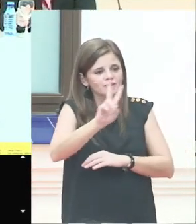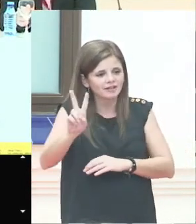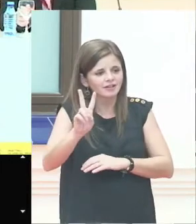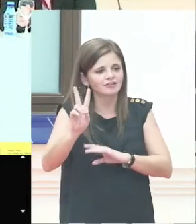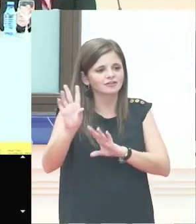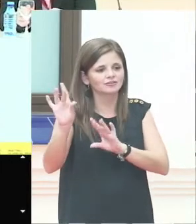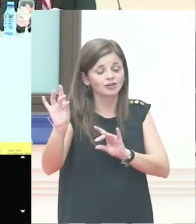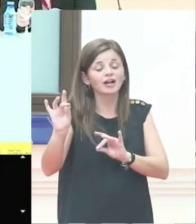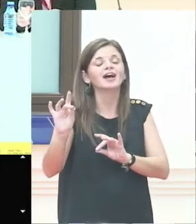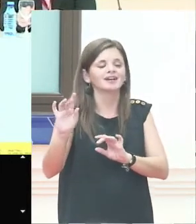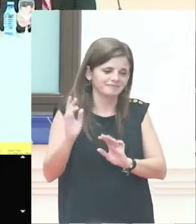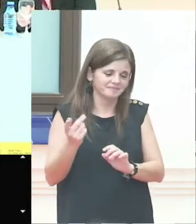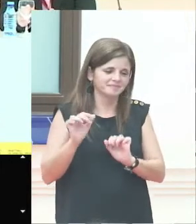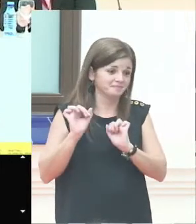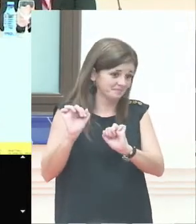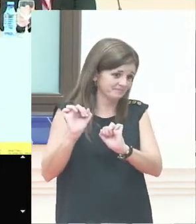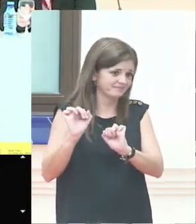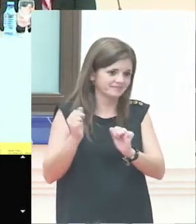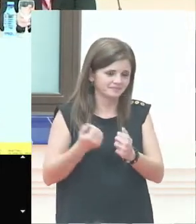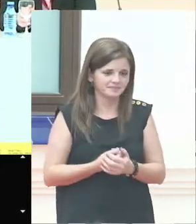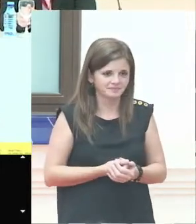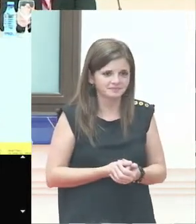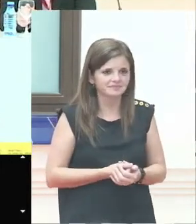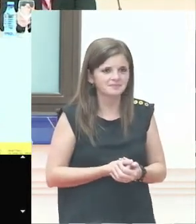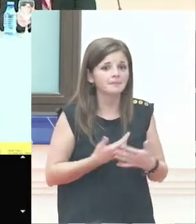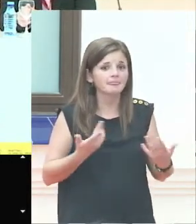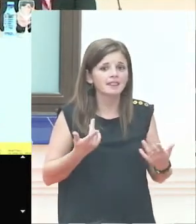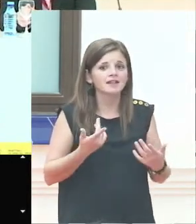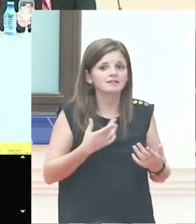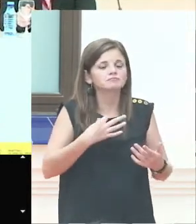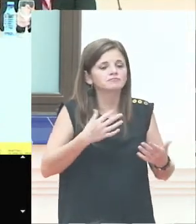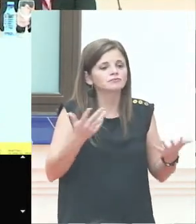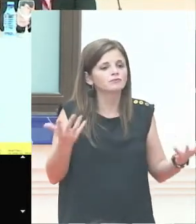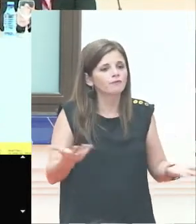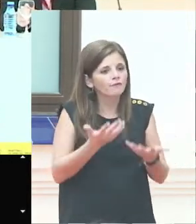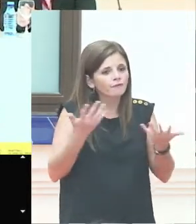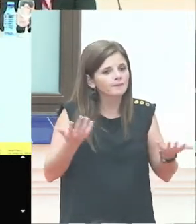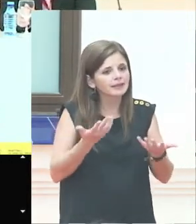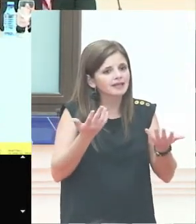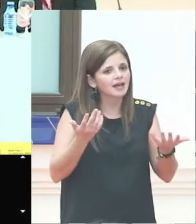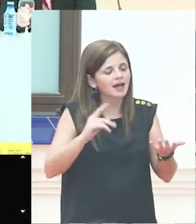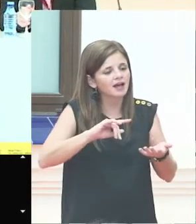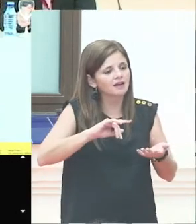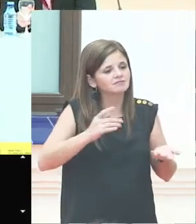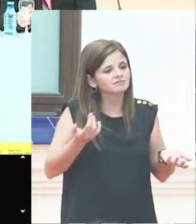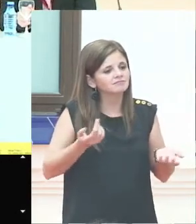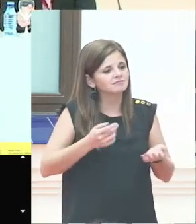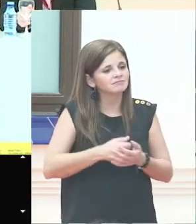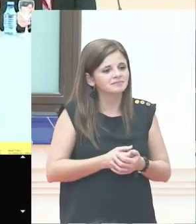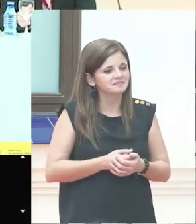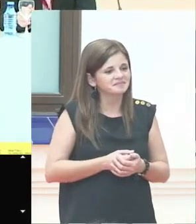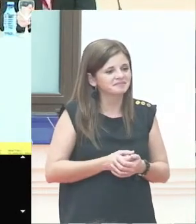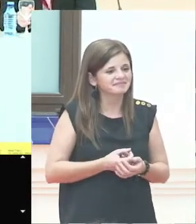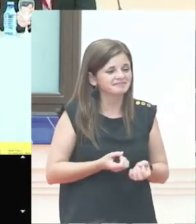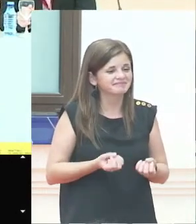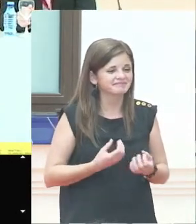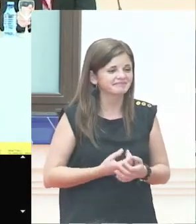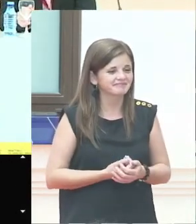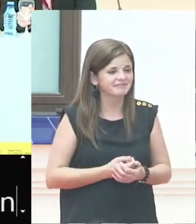Act, pues puede perfectamente ofrecer un servicio cloud con el servicio de seguridad o la garantía de seguridad de que ni el gobierno de Estados Unidos puede